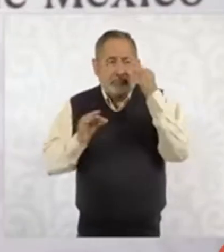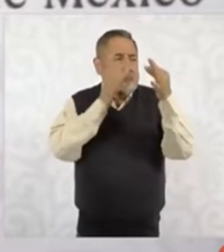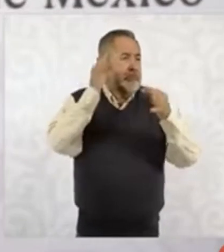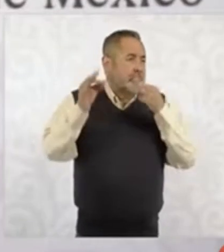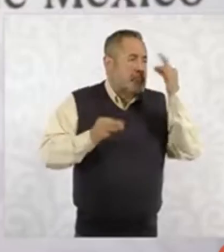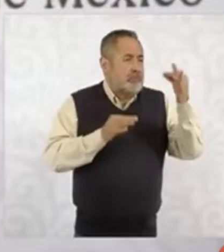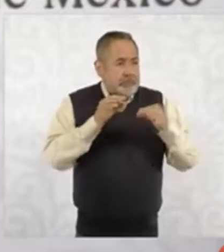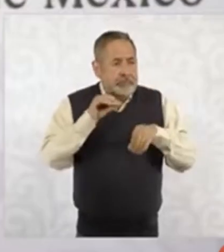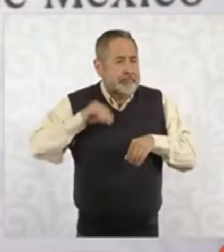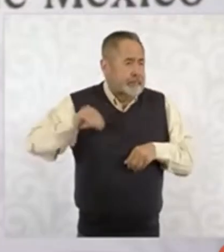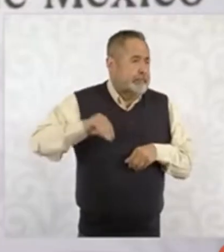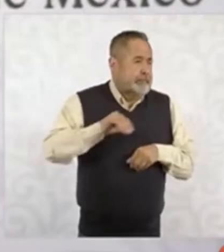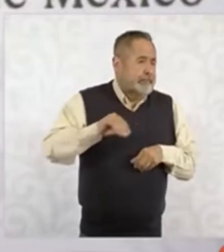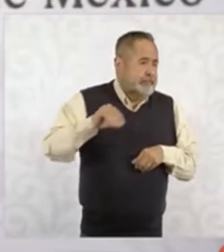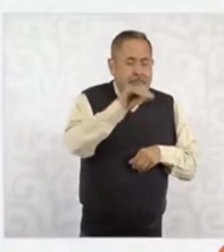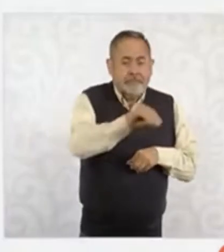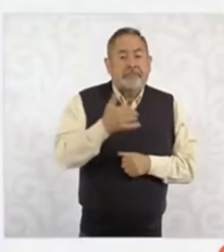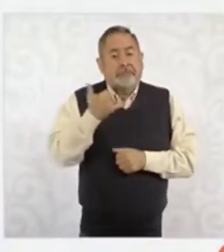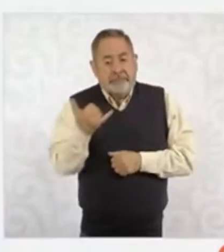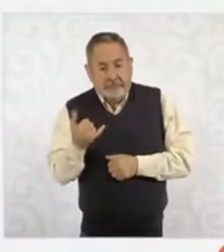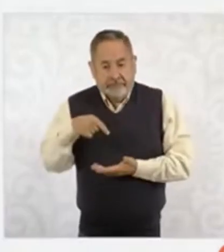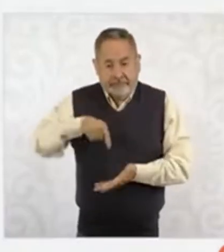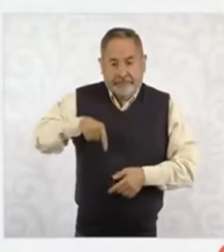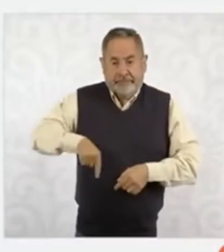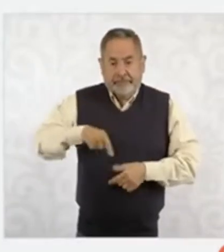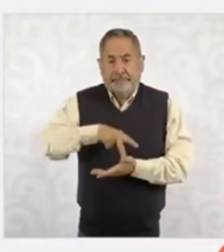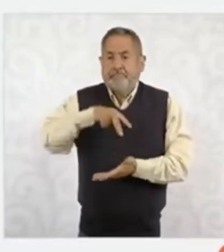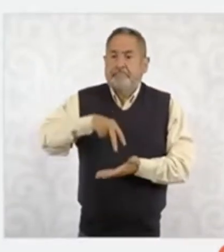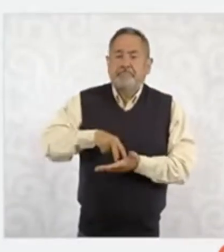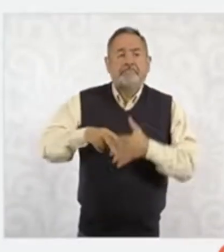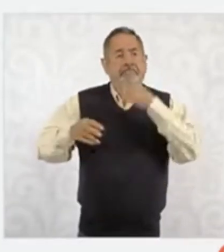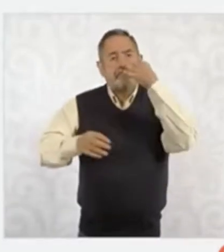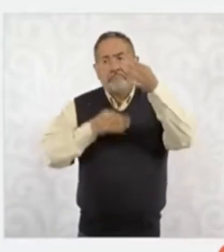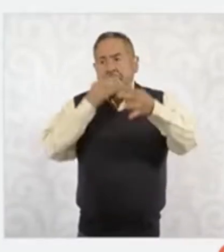espacio y las redes sociales.